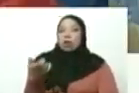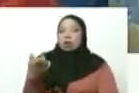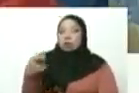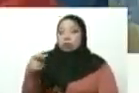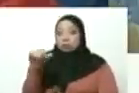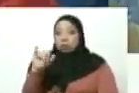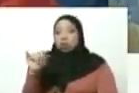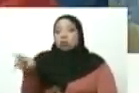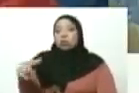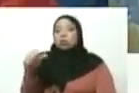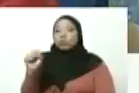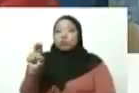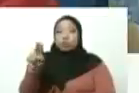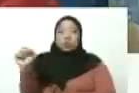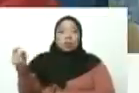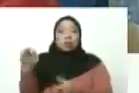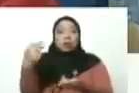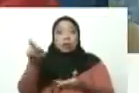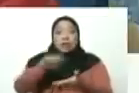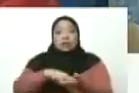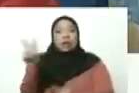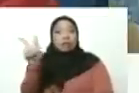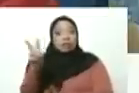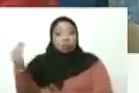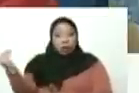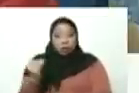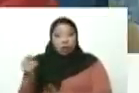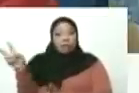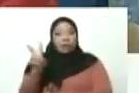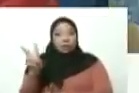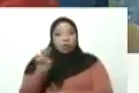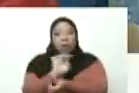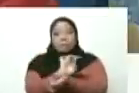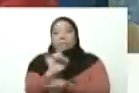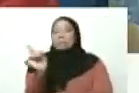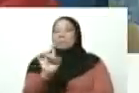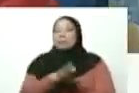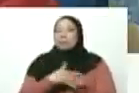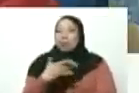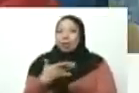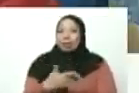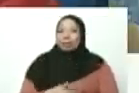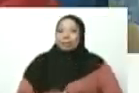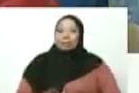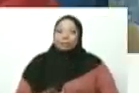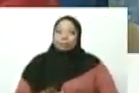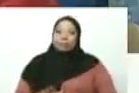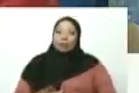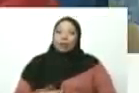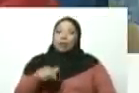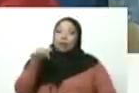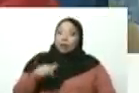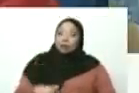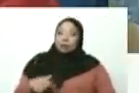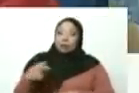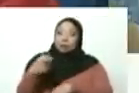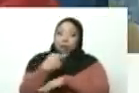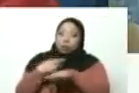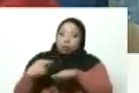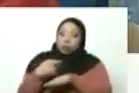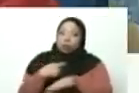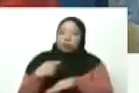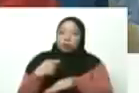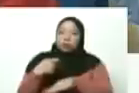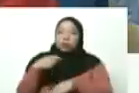también vean ustedes no también este gobierno fantasma del